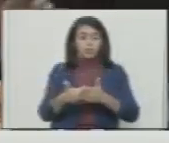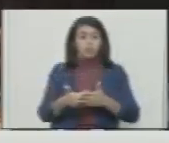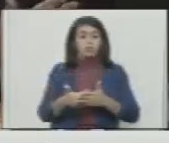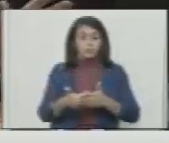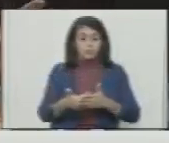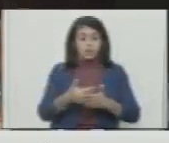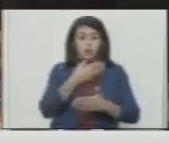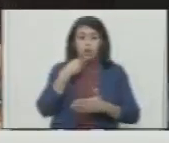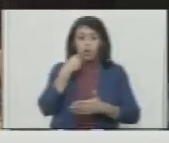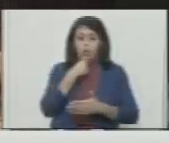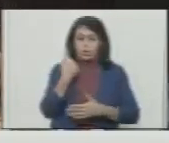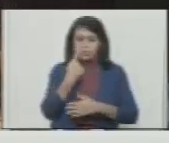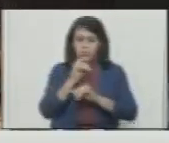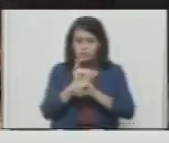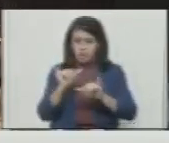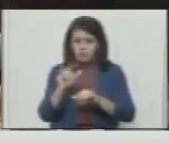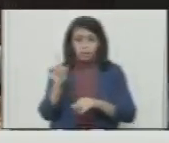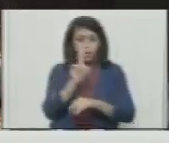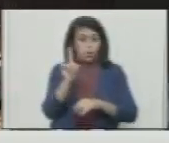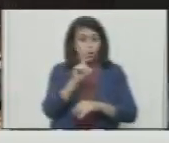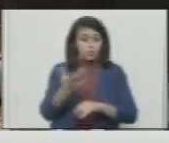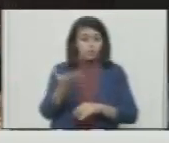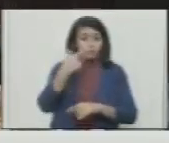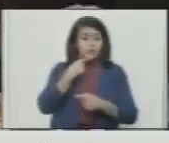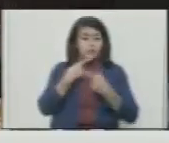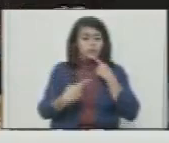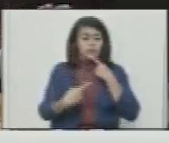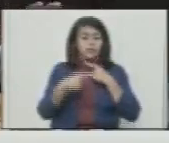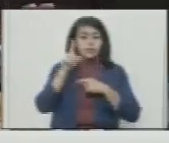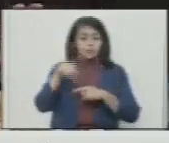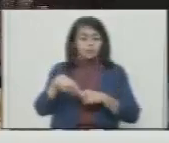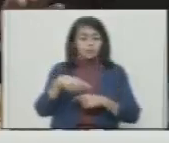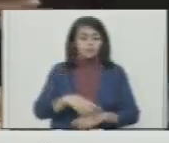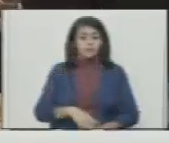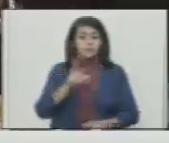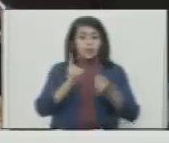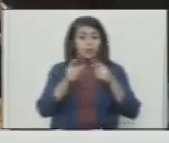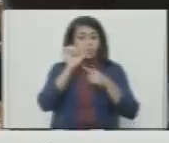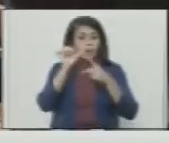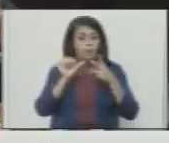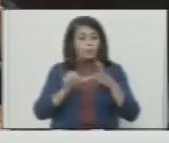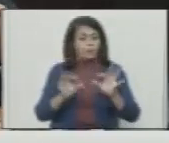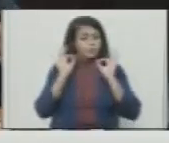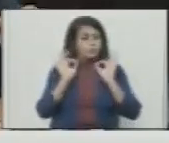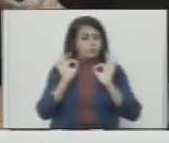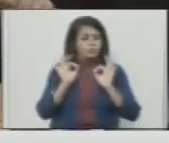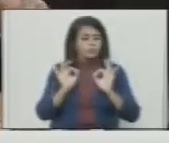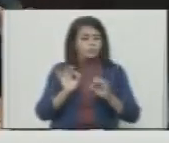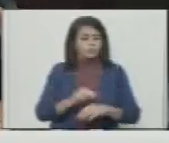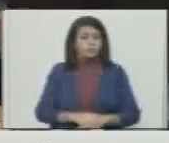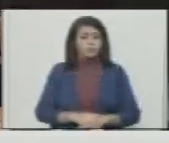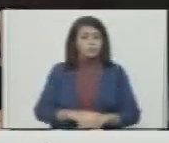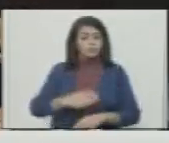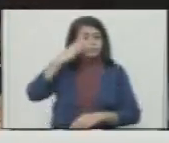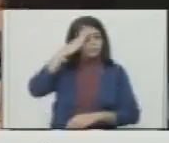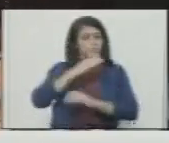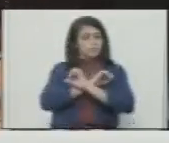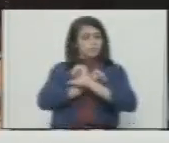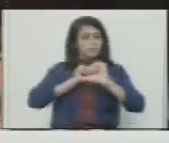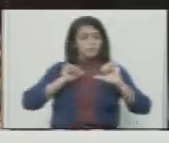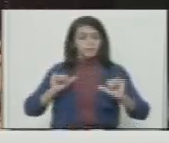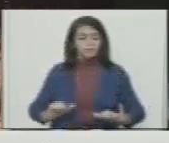todos, no solamente para los jóvenes, es relevante señalar algunos aspectos particulares.